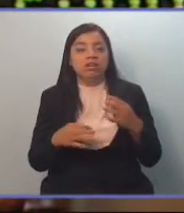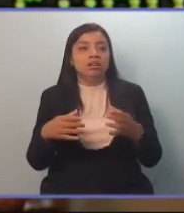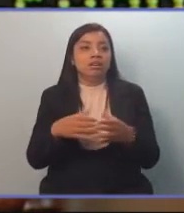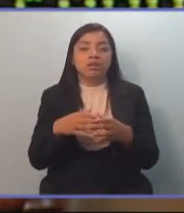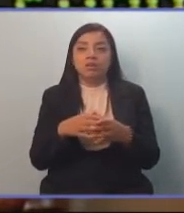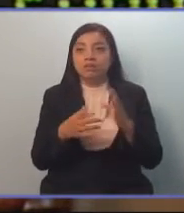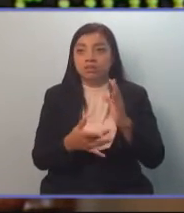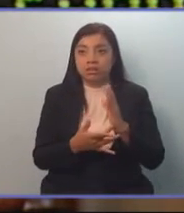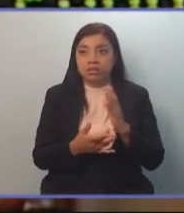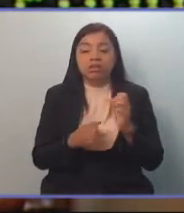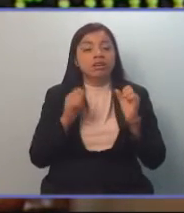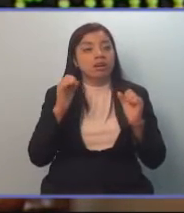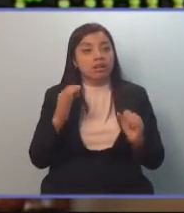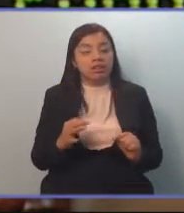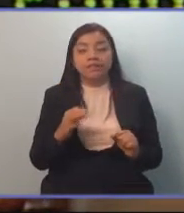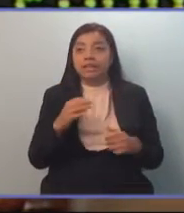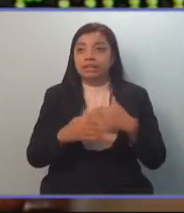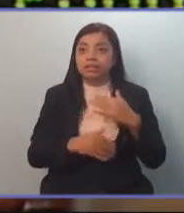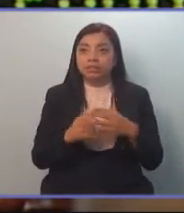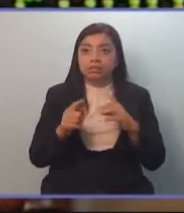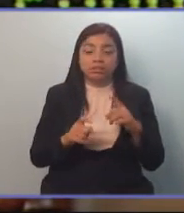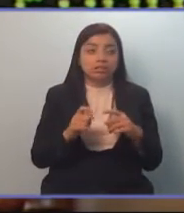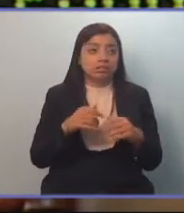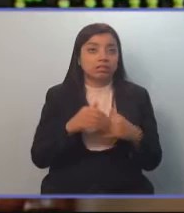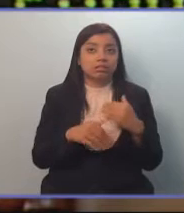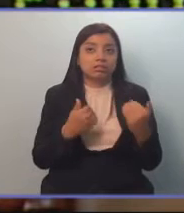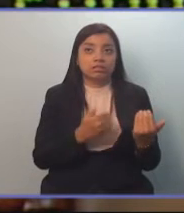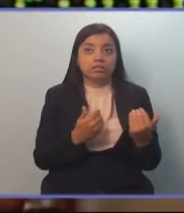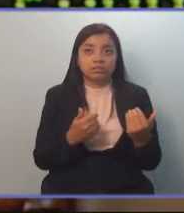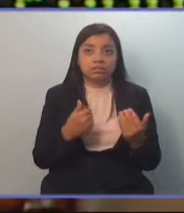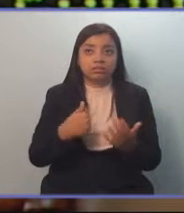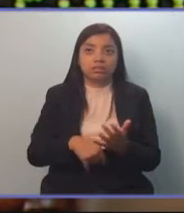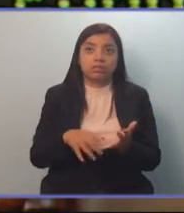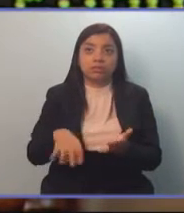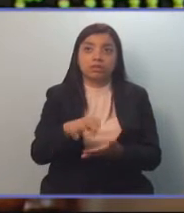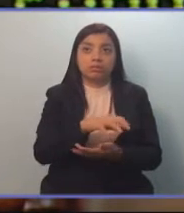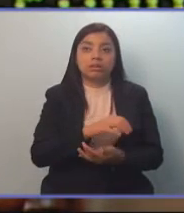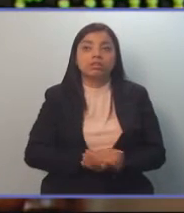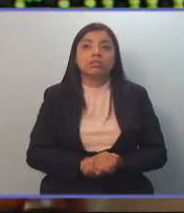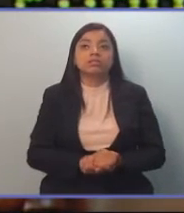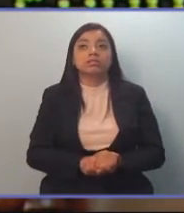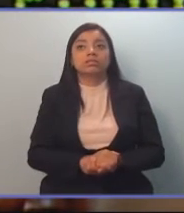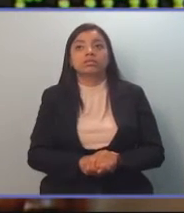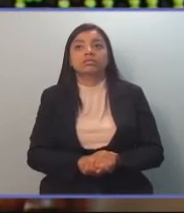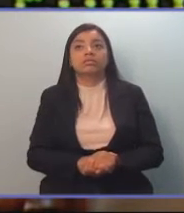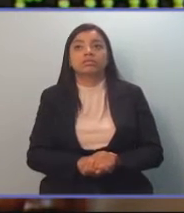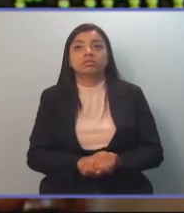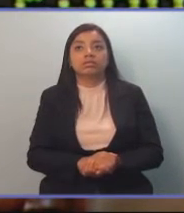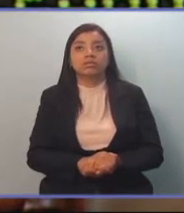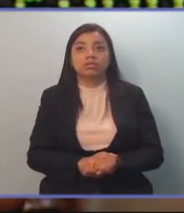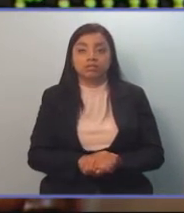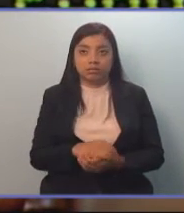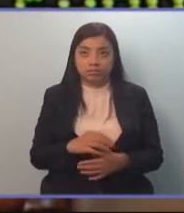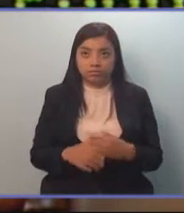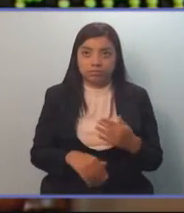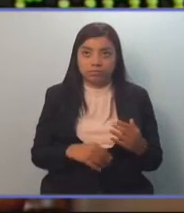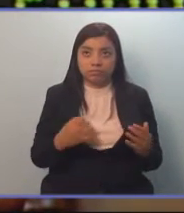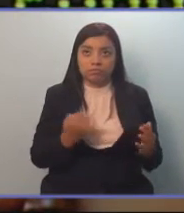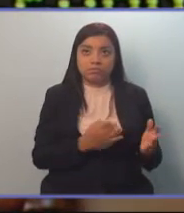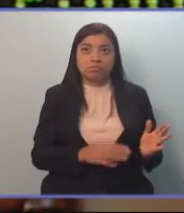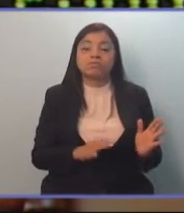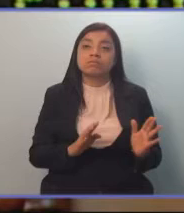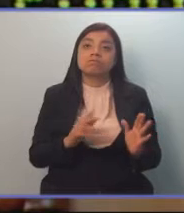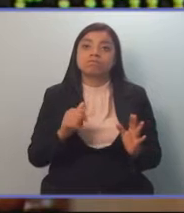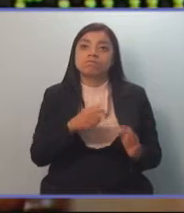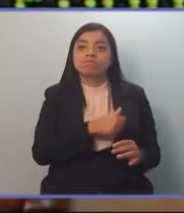Técnica deberá elaborar un censo de los mismos con el apoyo de las municipalidades, el cual deberá entregarse a la Dirección